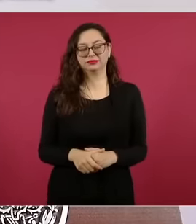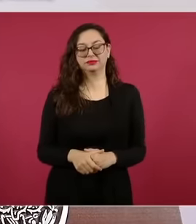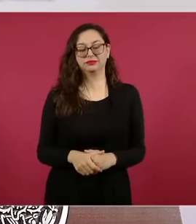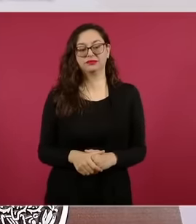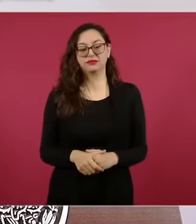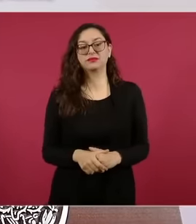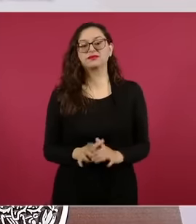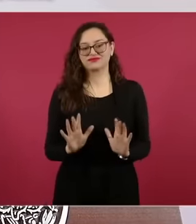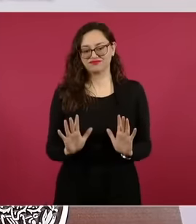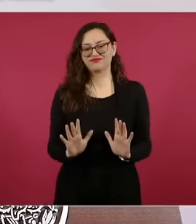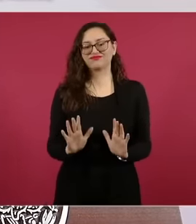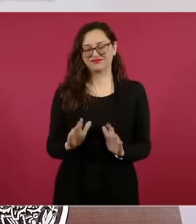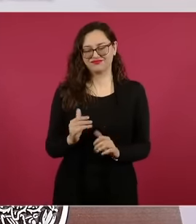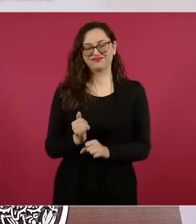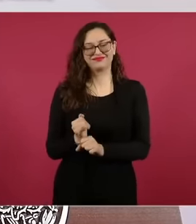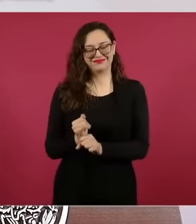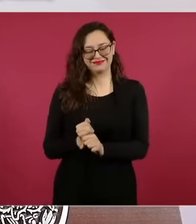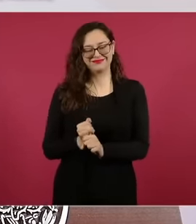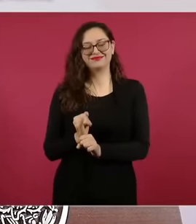Ya me voy a enterar